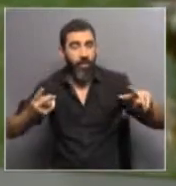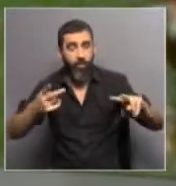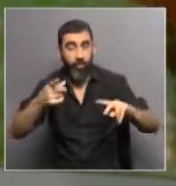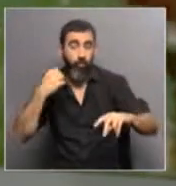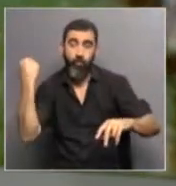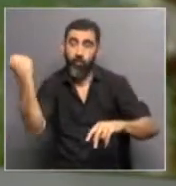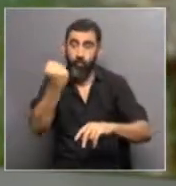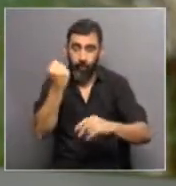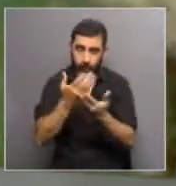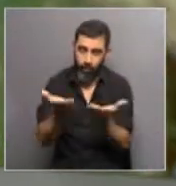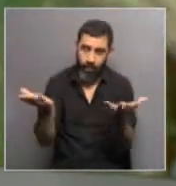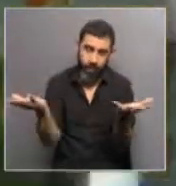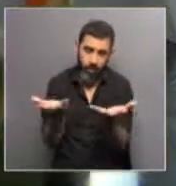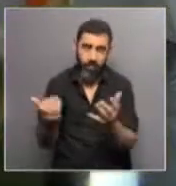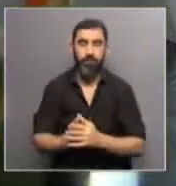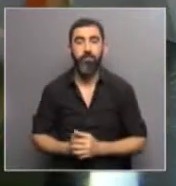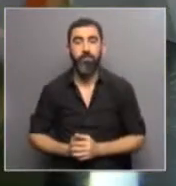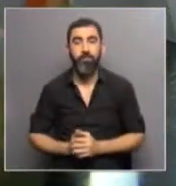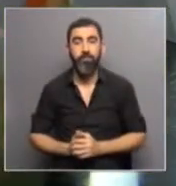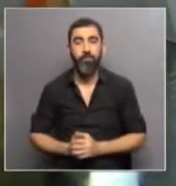clave. Lo compartimos. Perfecto.